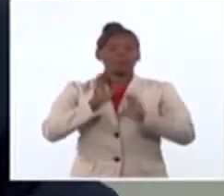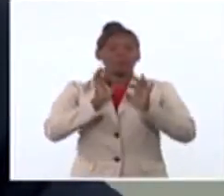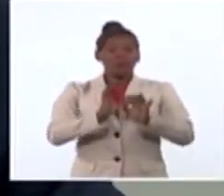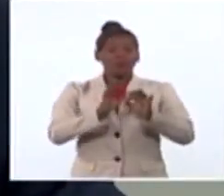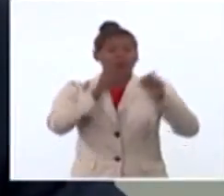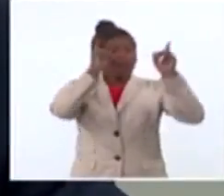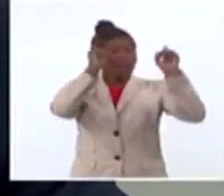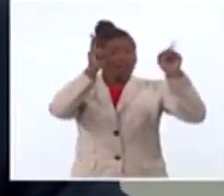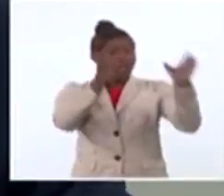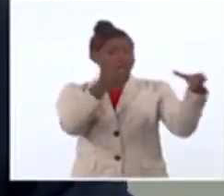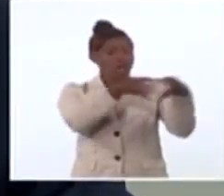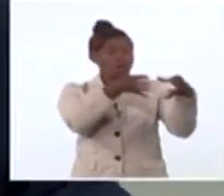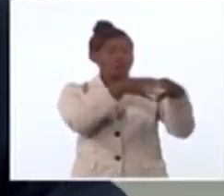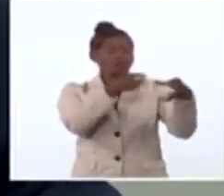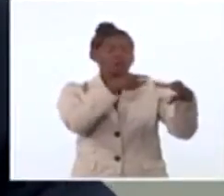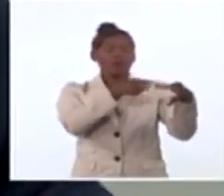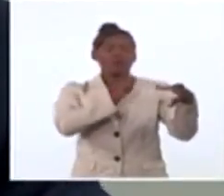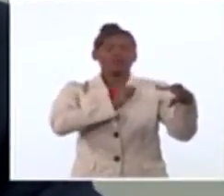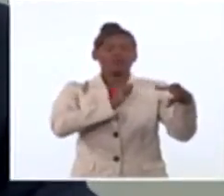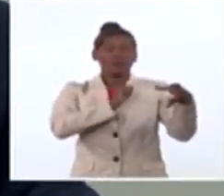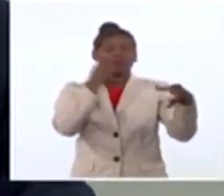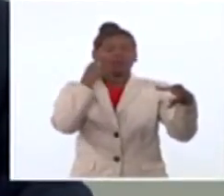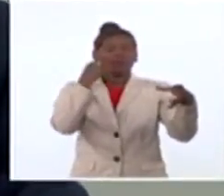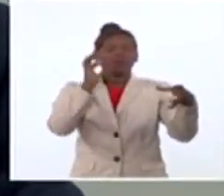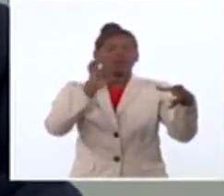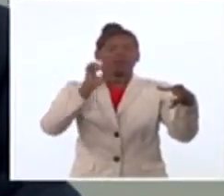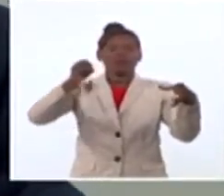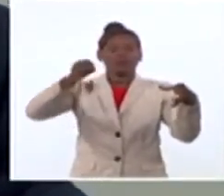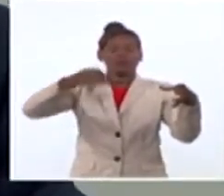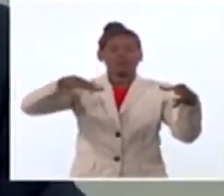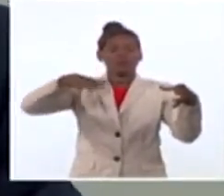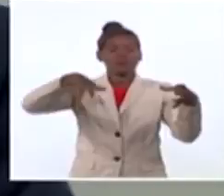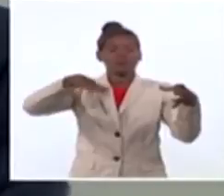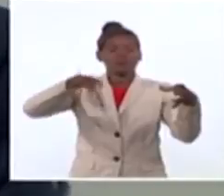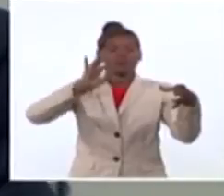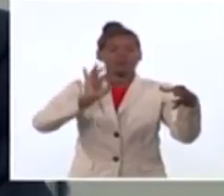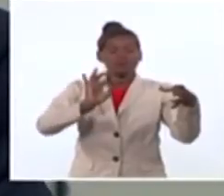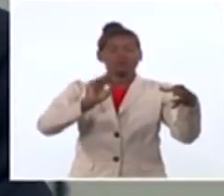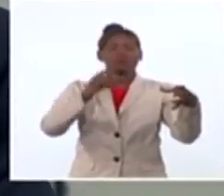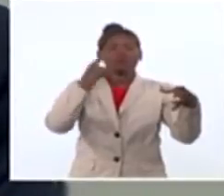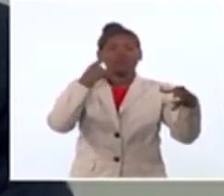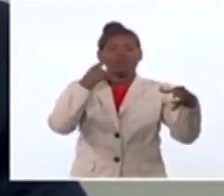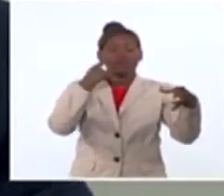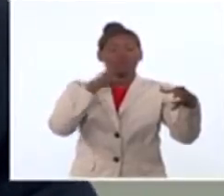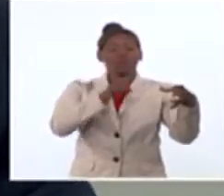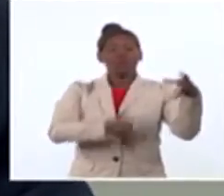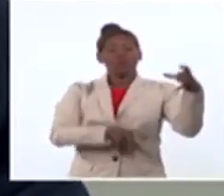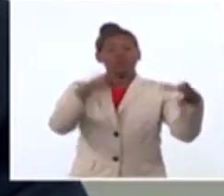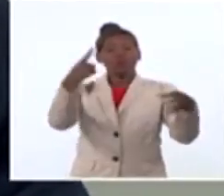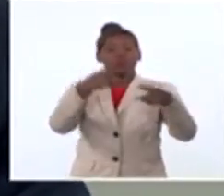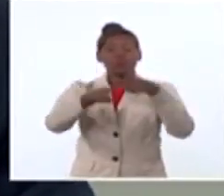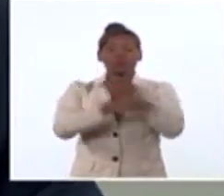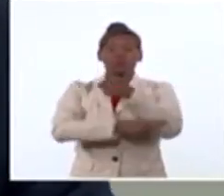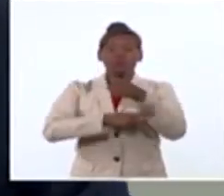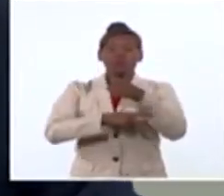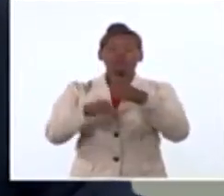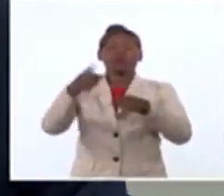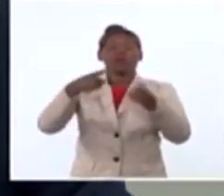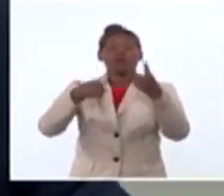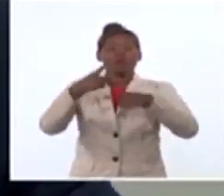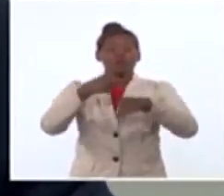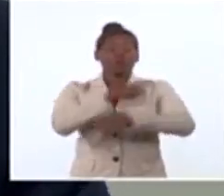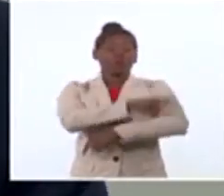intenta provocar situaciones de sufrimiento en nuestro pueblo en la esperanza de